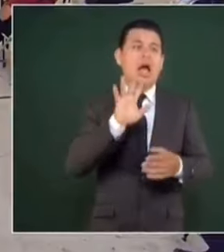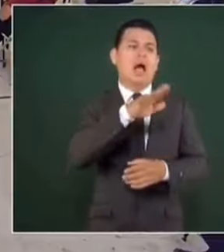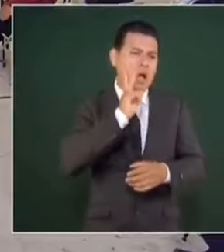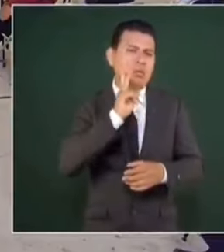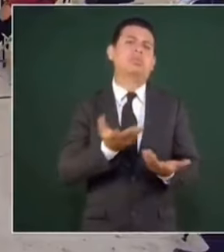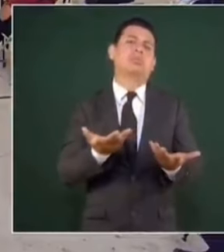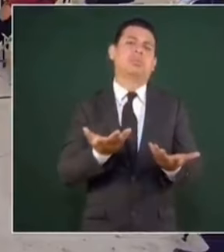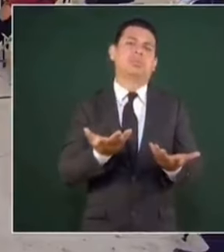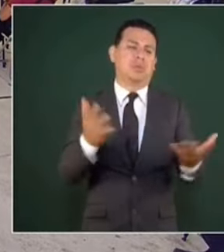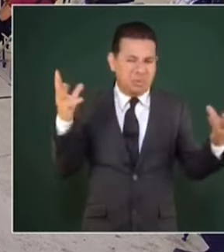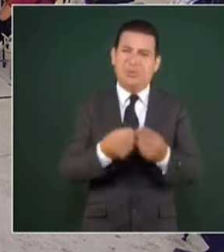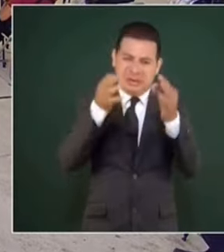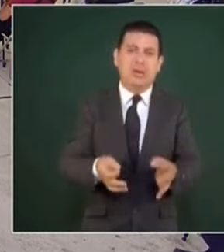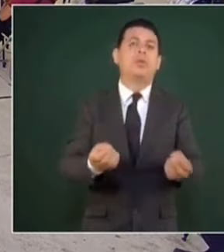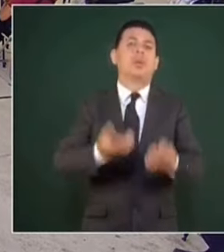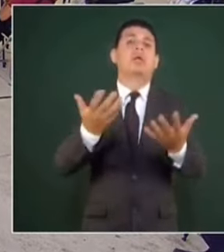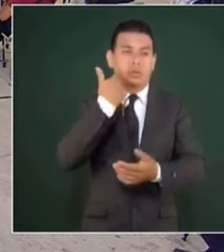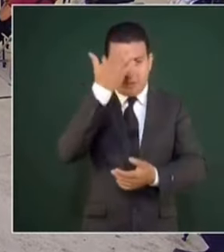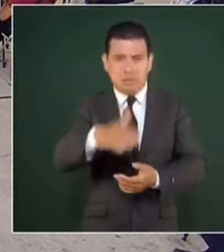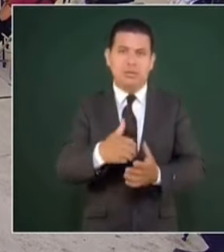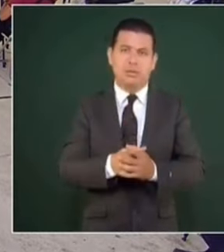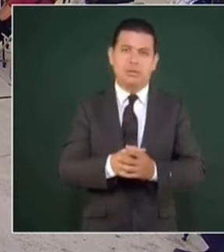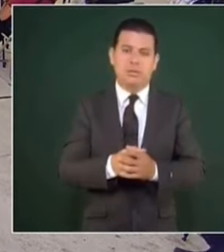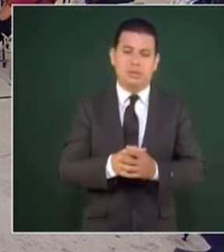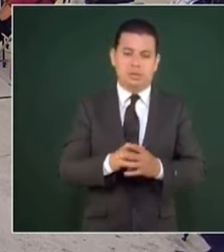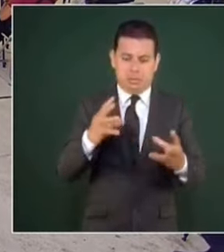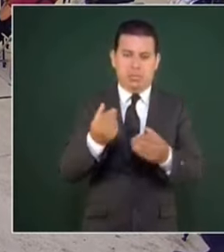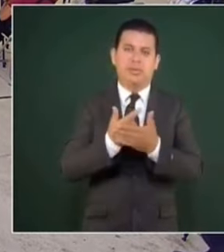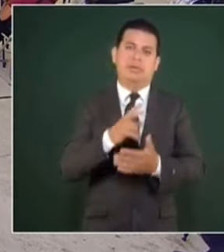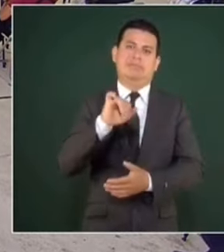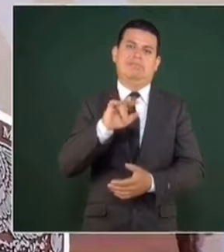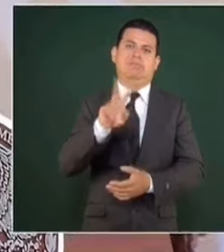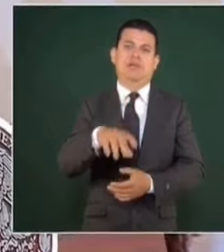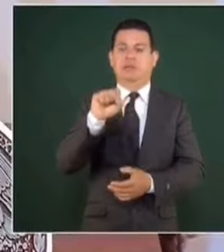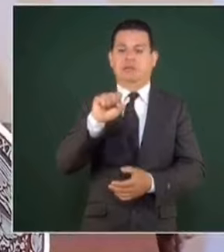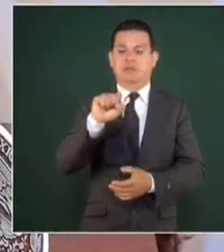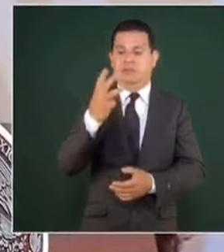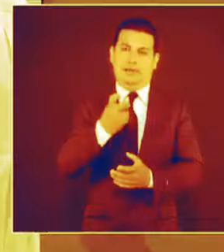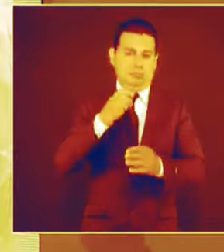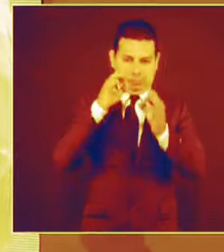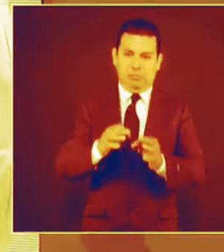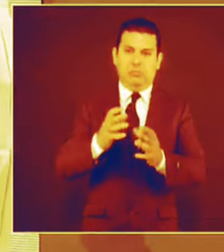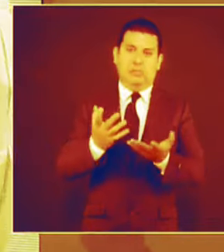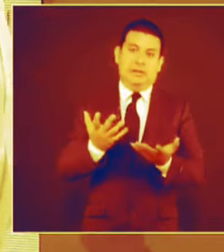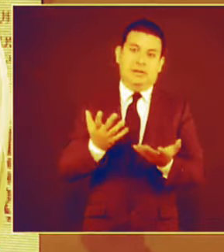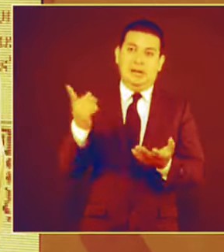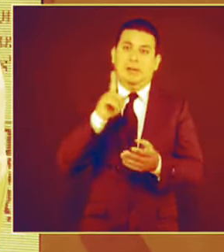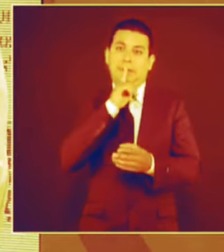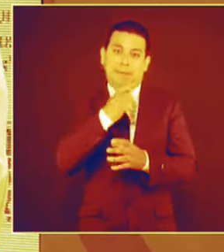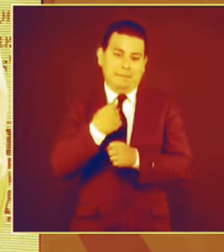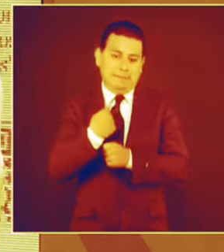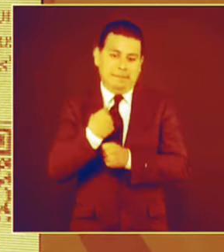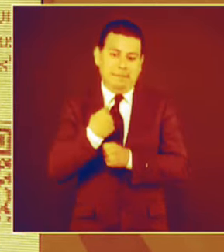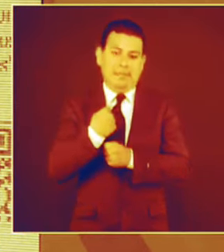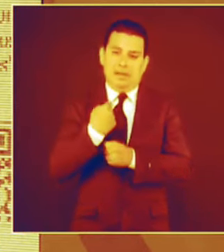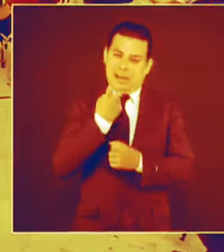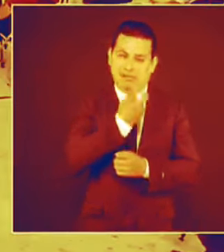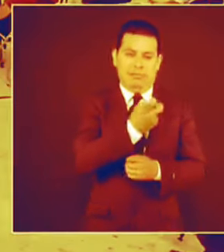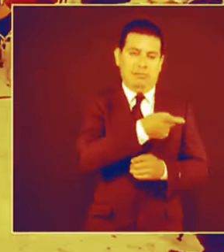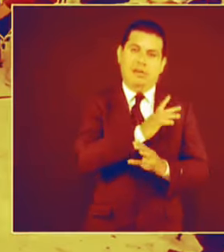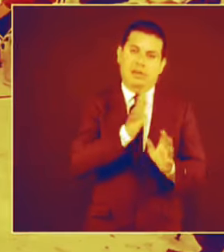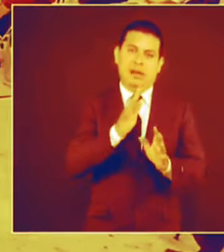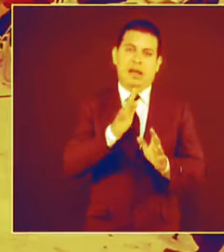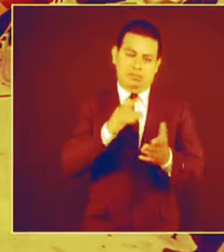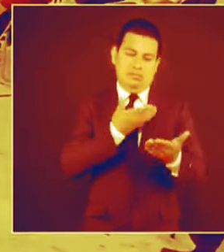pues, ¿cuánto era todo? Y ya salen los 60 y 3 mil. Pero no quiere decir que eso ya sea